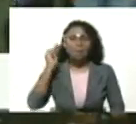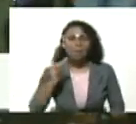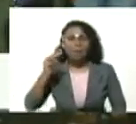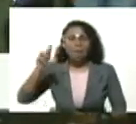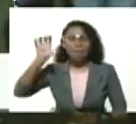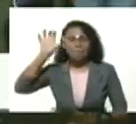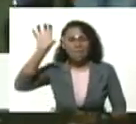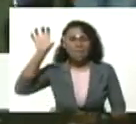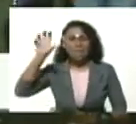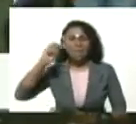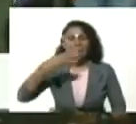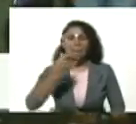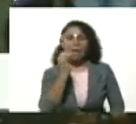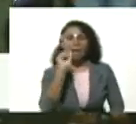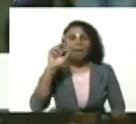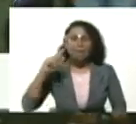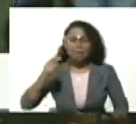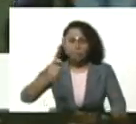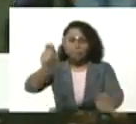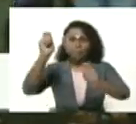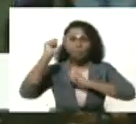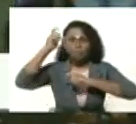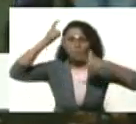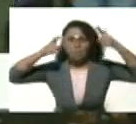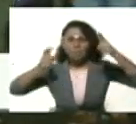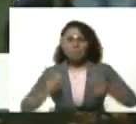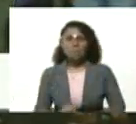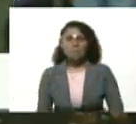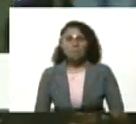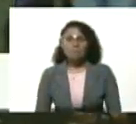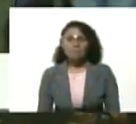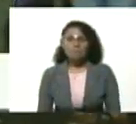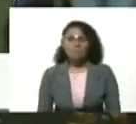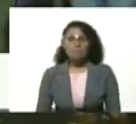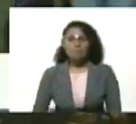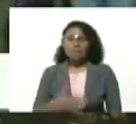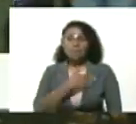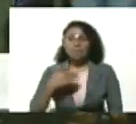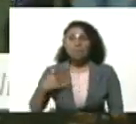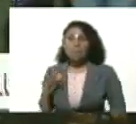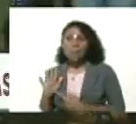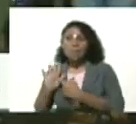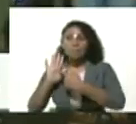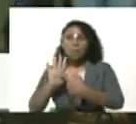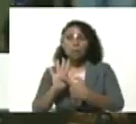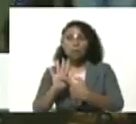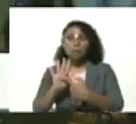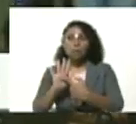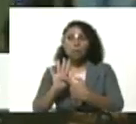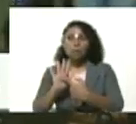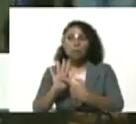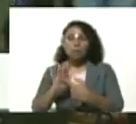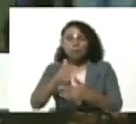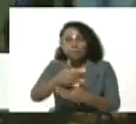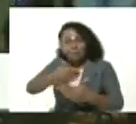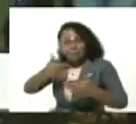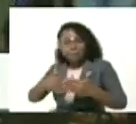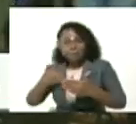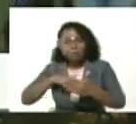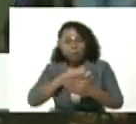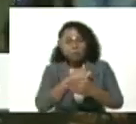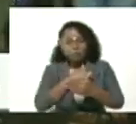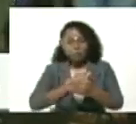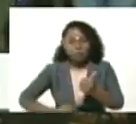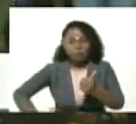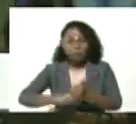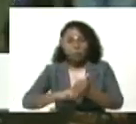patria de Piar en el legado de Chávez. Quiero resaltar que detrás de nosotros,